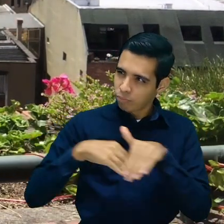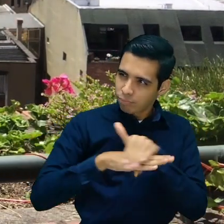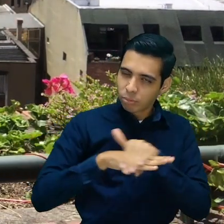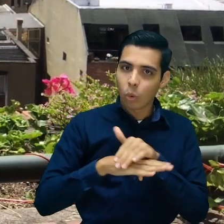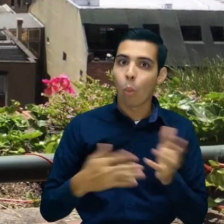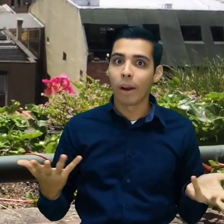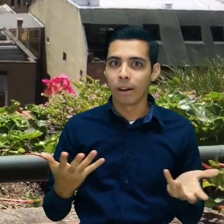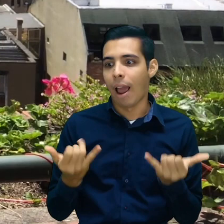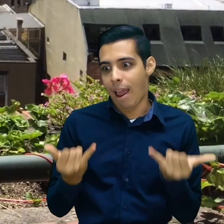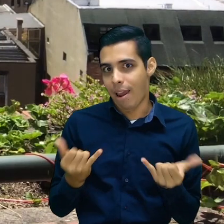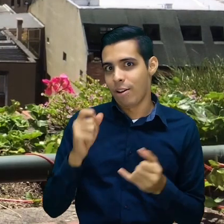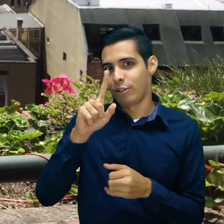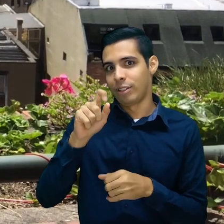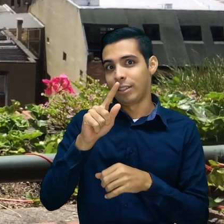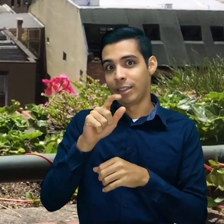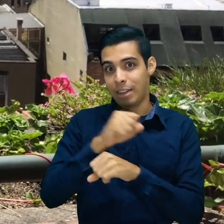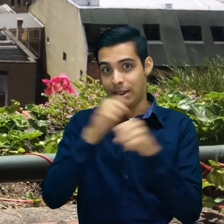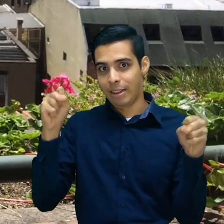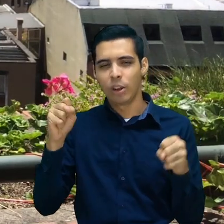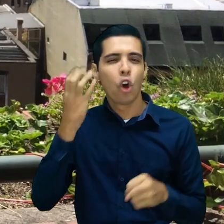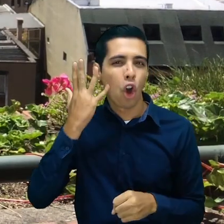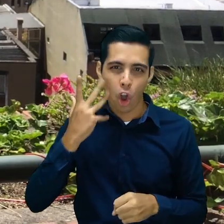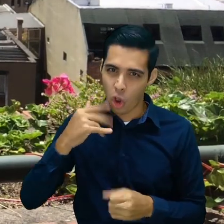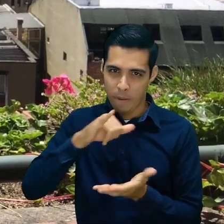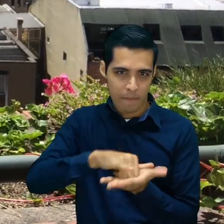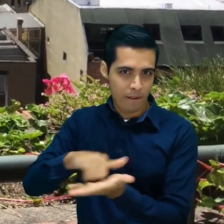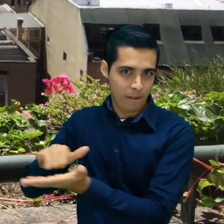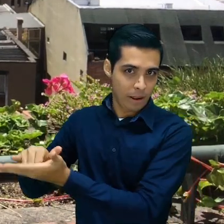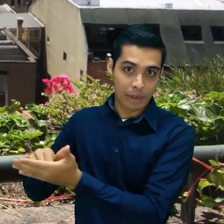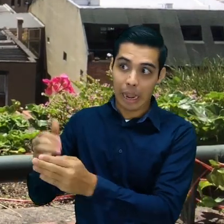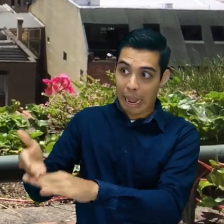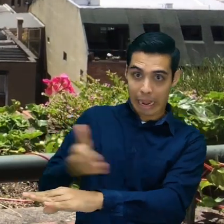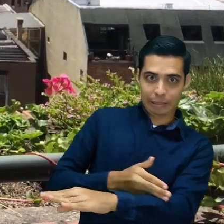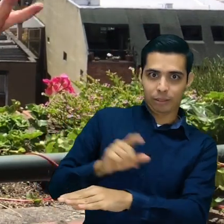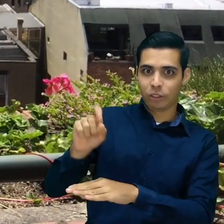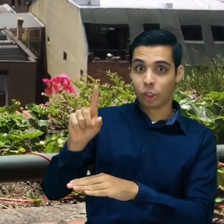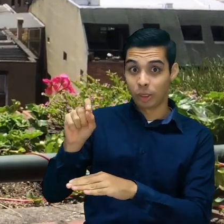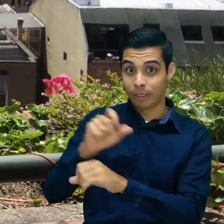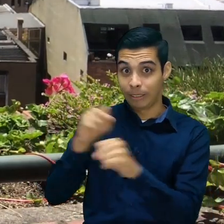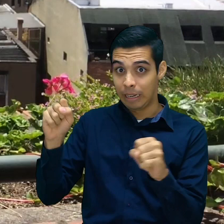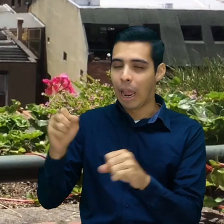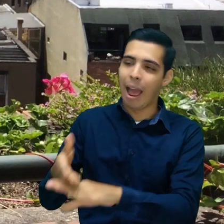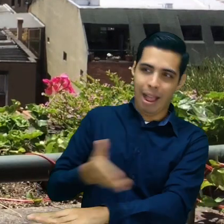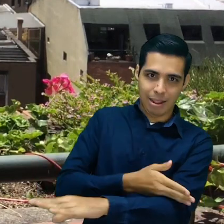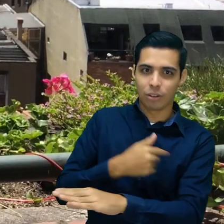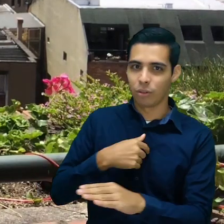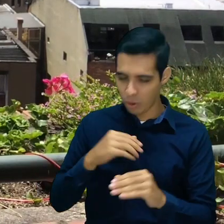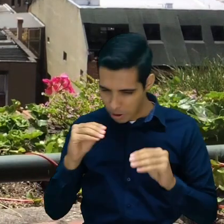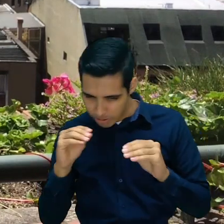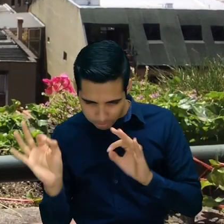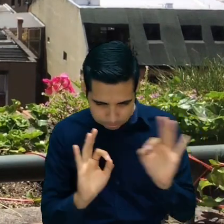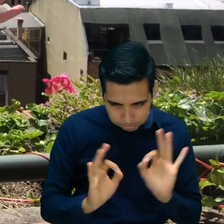O si de repente ustedes están atrasados por ahí en sus parafiscales, en el pago de salud, pensión, no saben cuántas semanas llevan cotizadas y no pueden